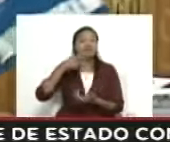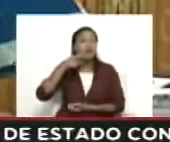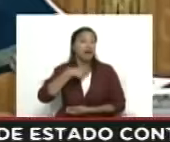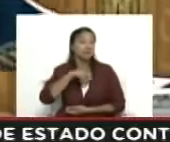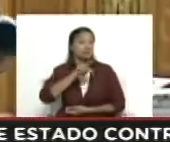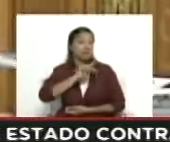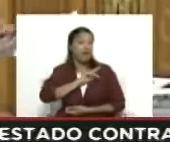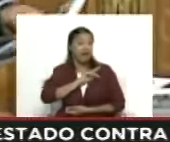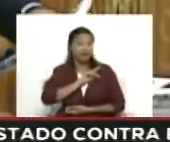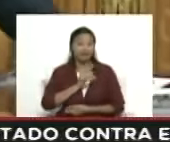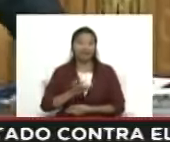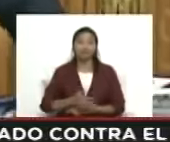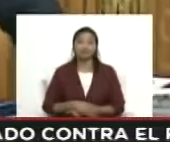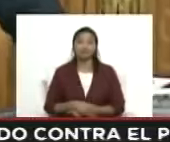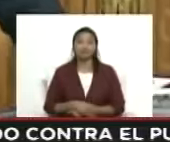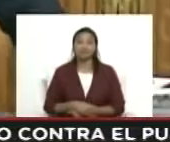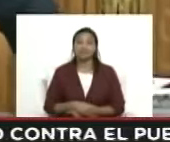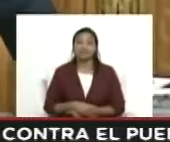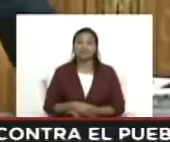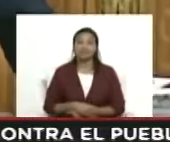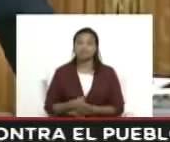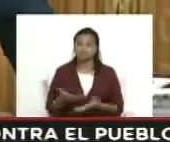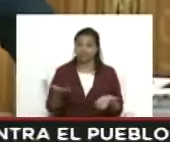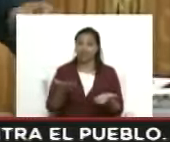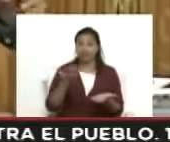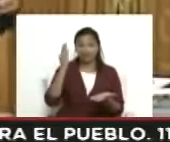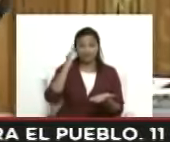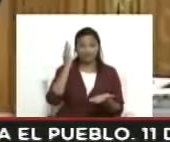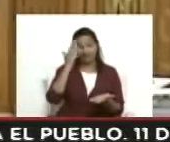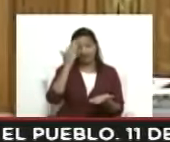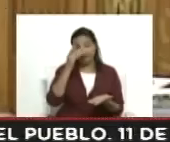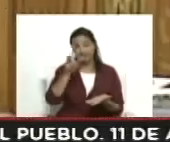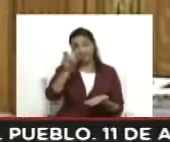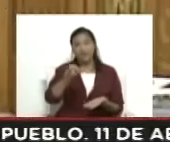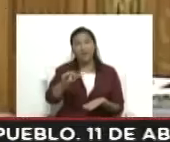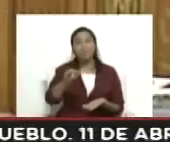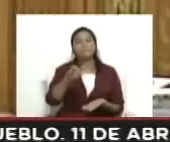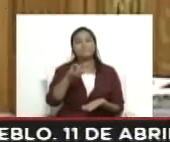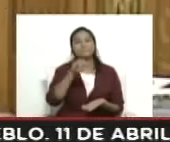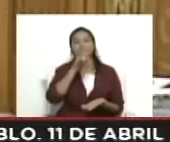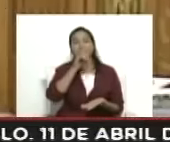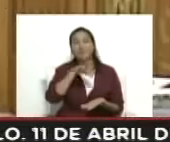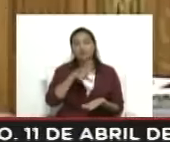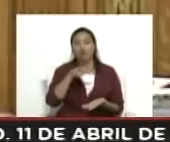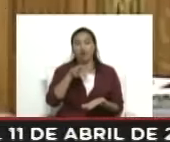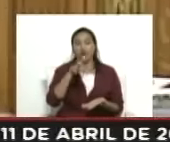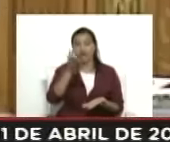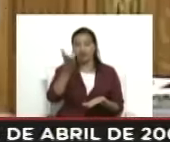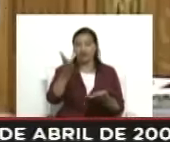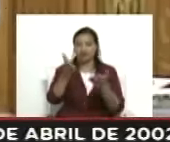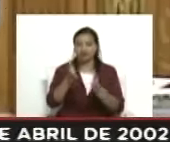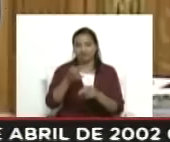De eso sabe bastante mi hermano Jesús Suárez Churio, porque participó en la captura de alguno de ellos.